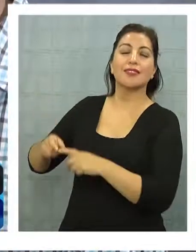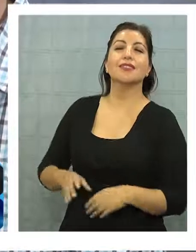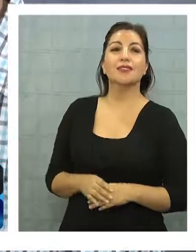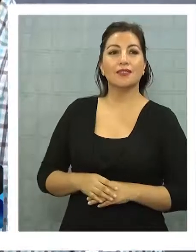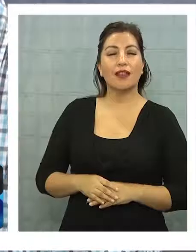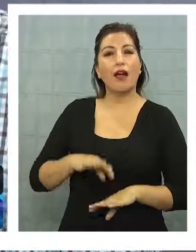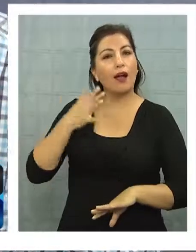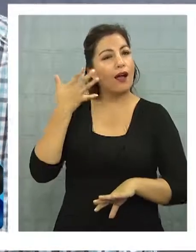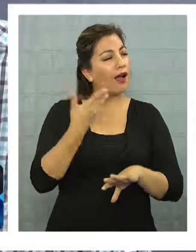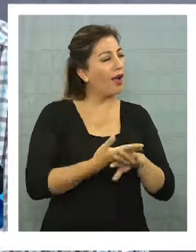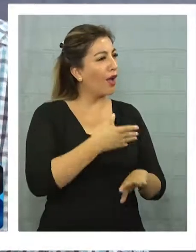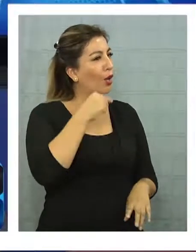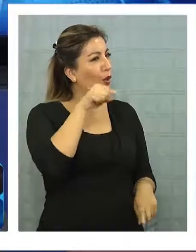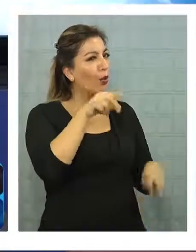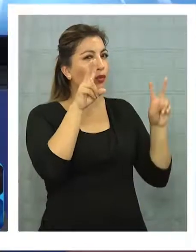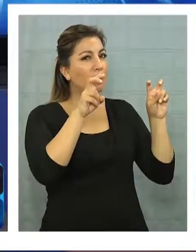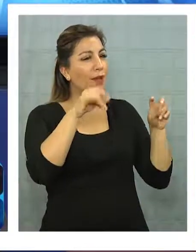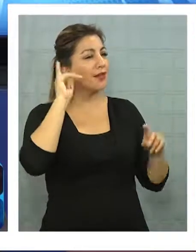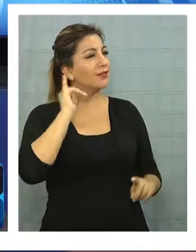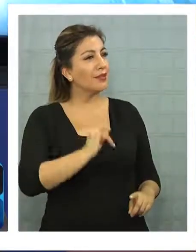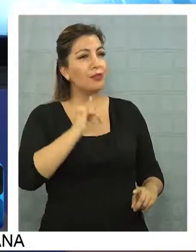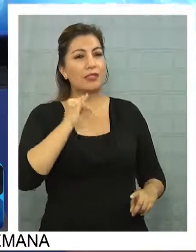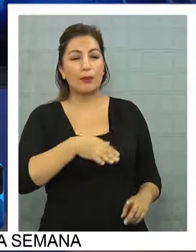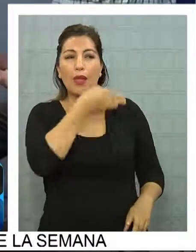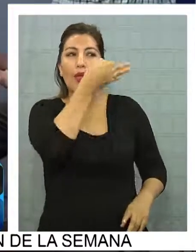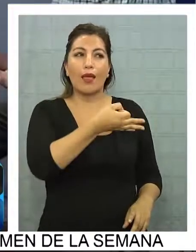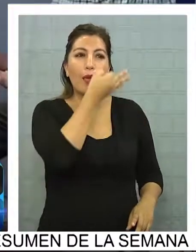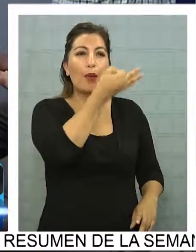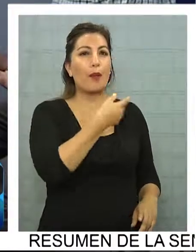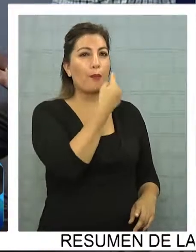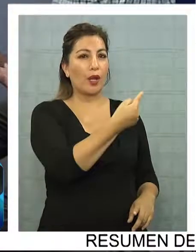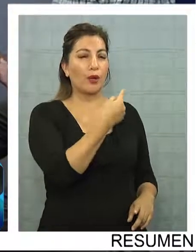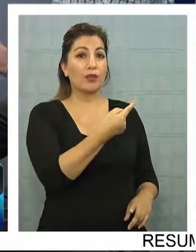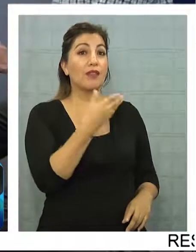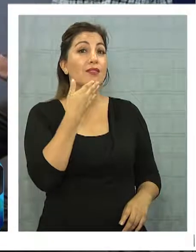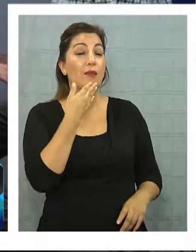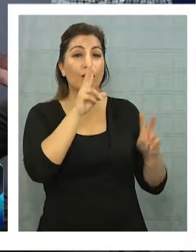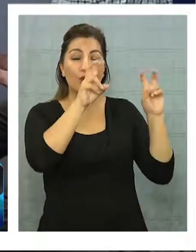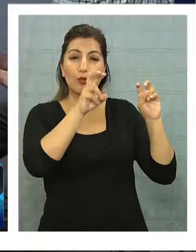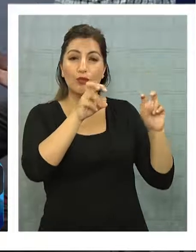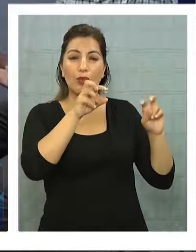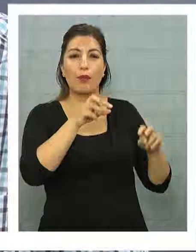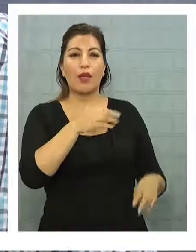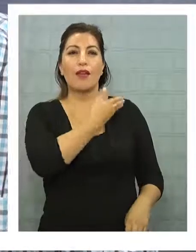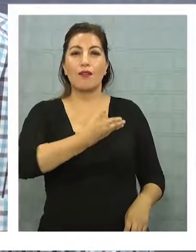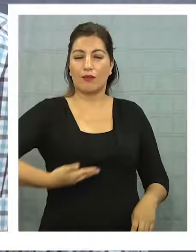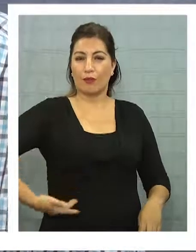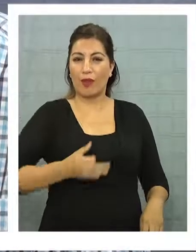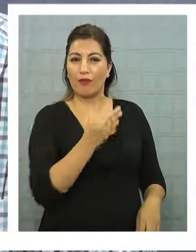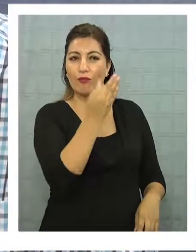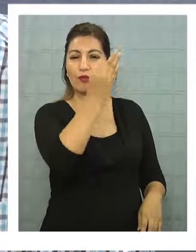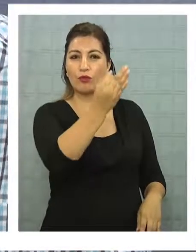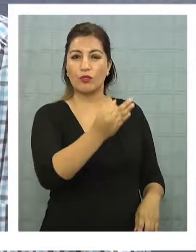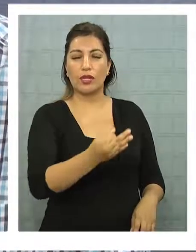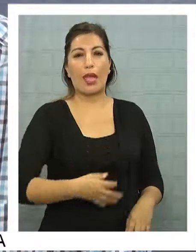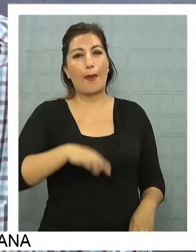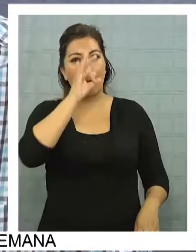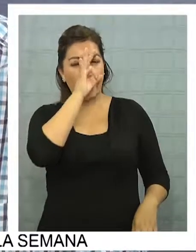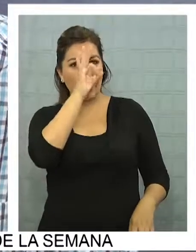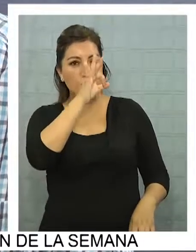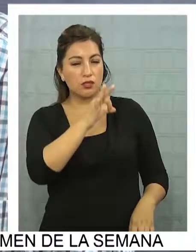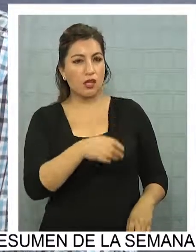no creo. Yo creo se dejó influir. una idea, que es como le digo, si la idea misma es ella pensaba lo que usted recién iba a La idea de la igualdad es relativamente